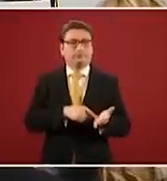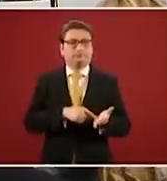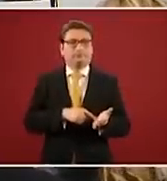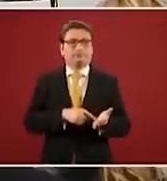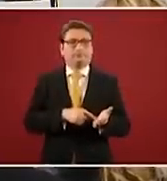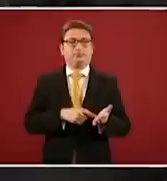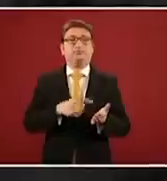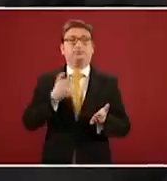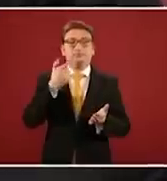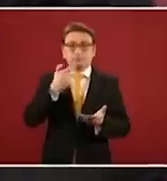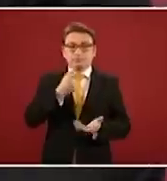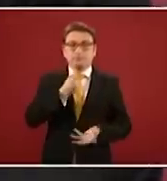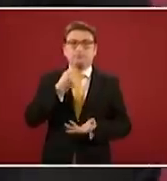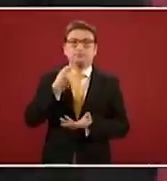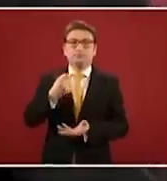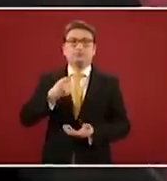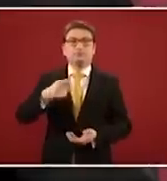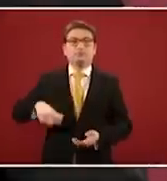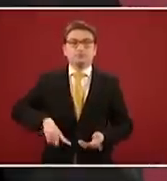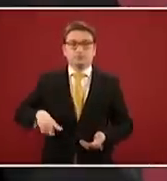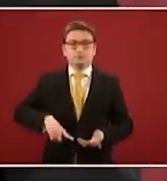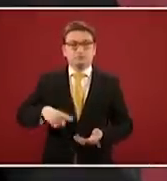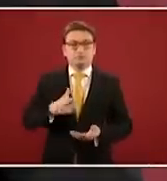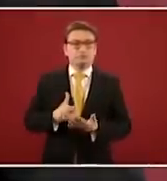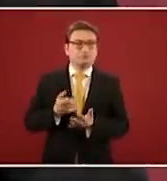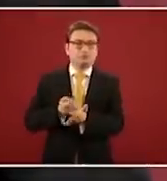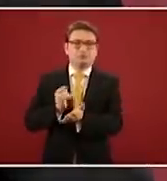que con dinero público